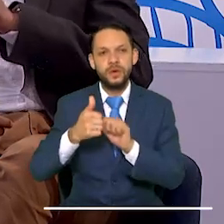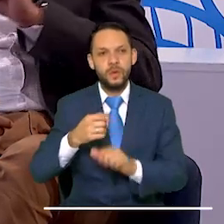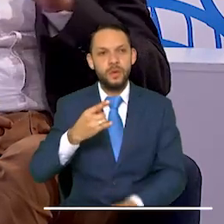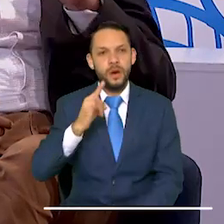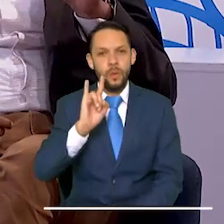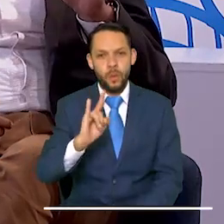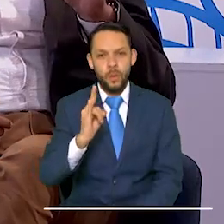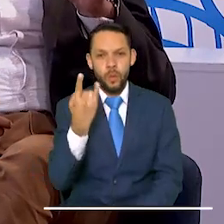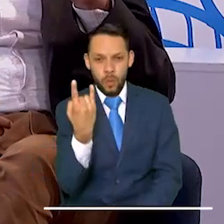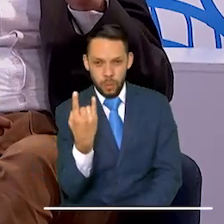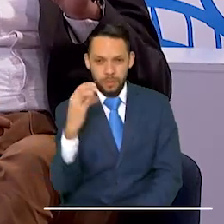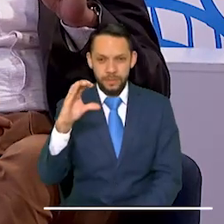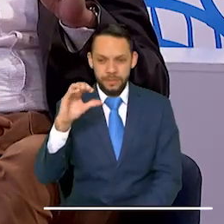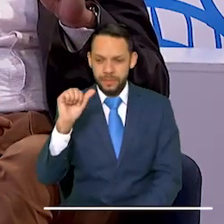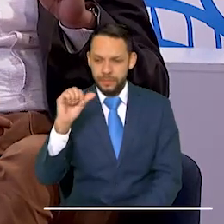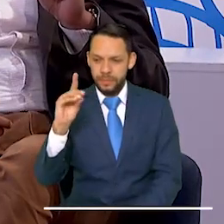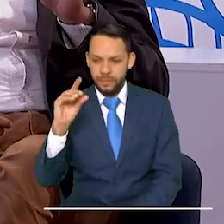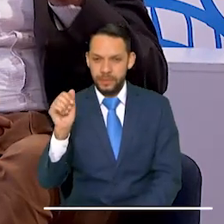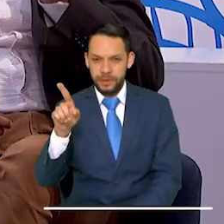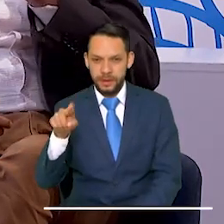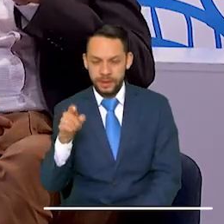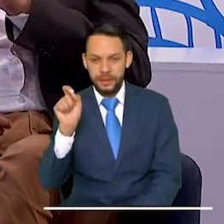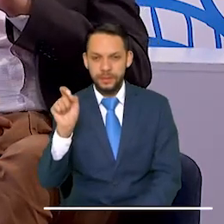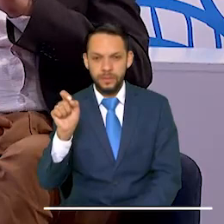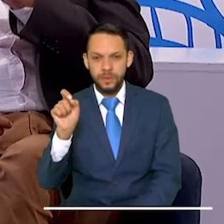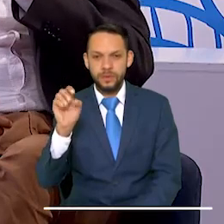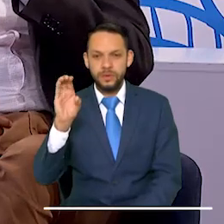maestria.culturasydroga@ucaldas.edu.co o